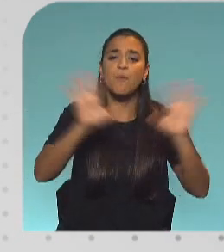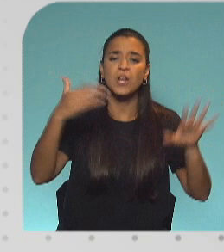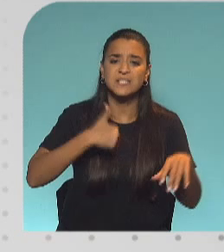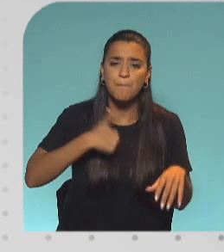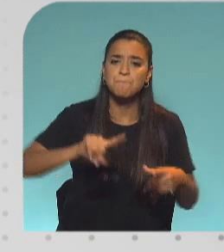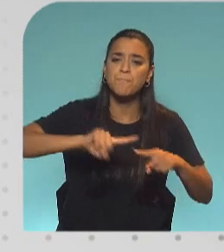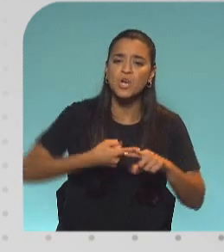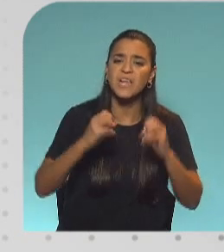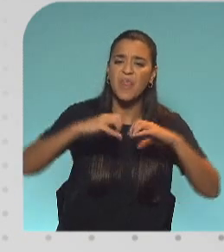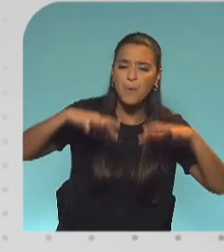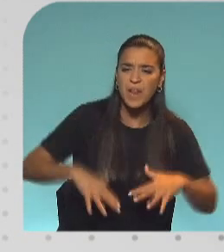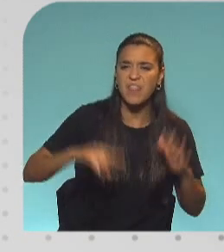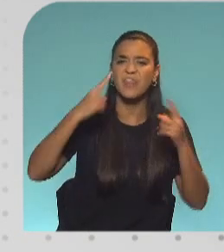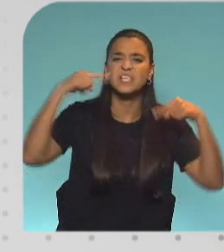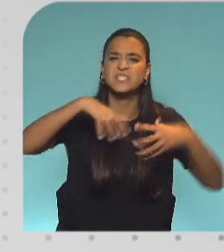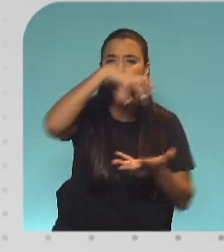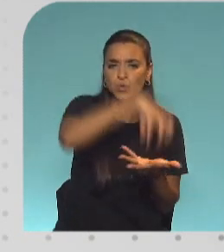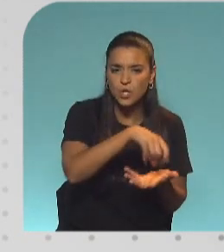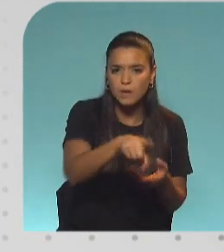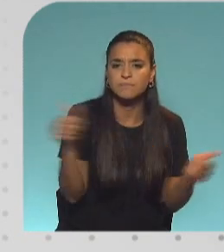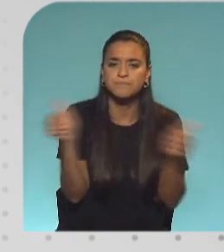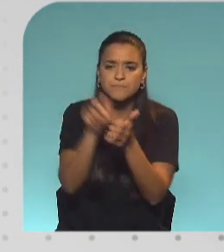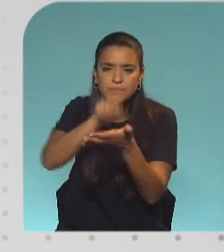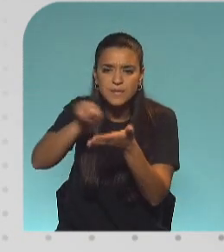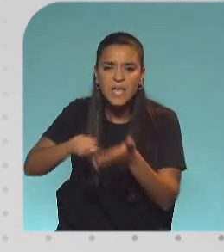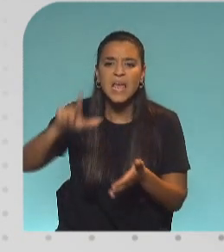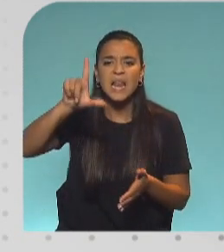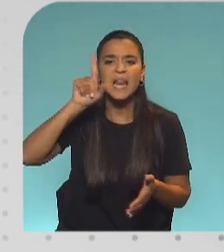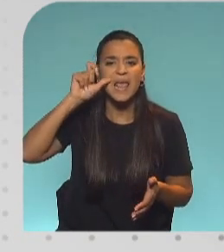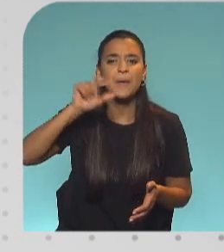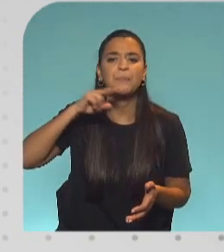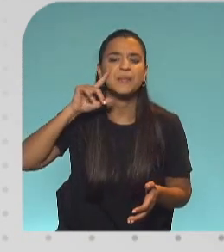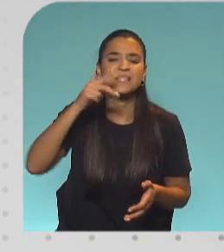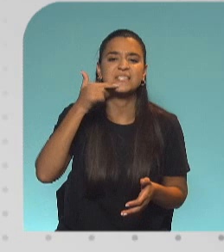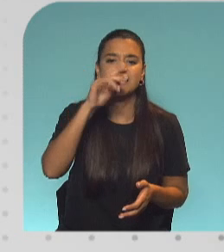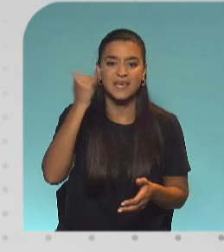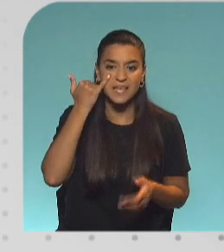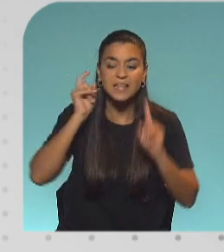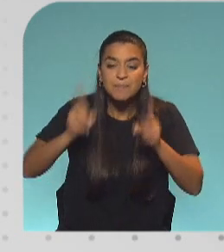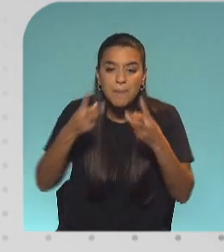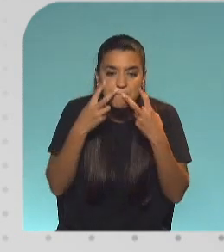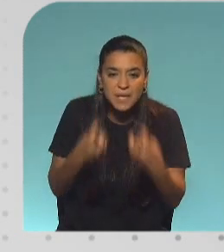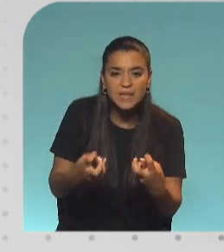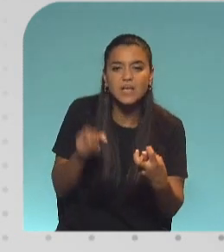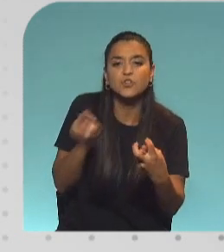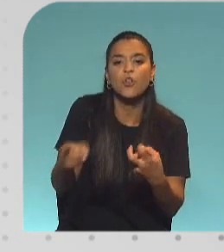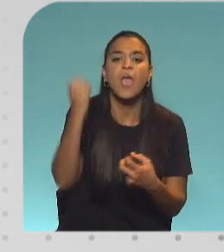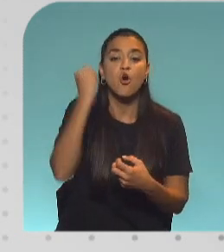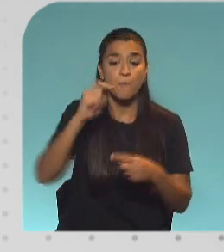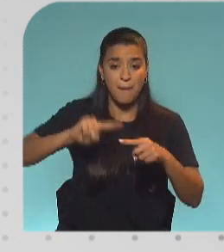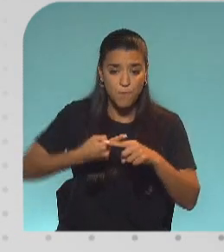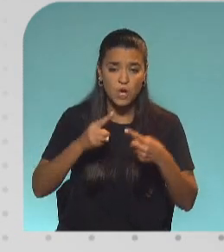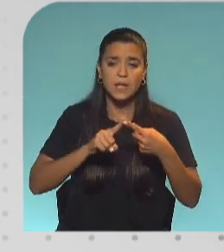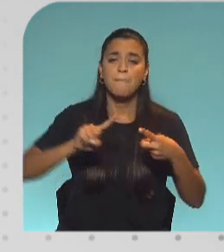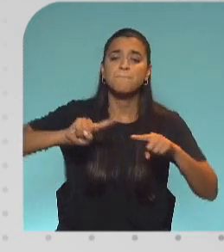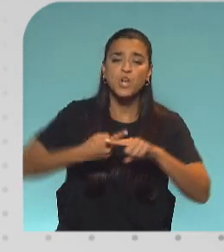política de la debilidad institucional, en coautoría con Steven Levitsky. Campo de investigación de la doctora Murillo: economía